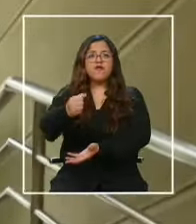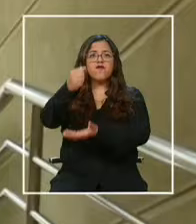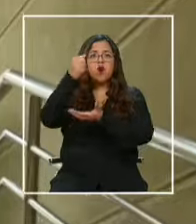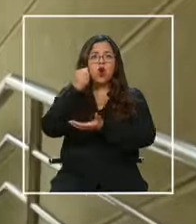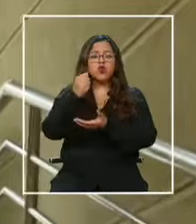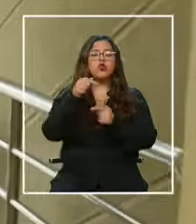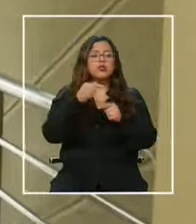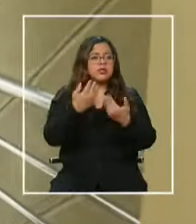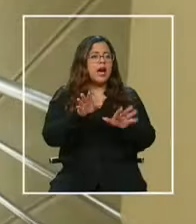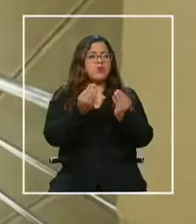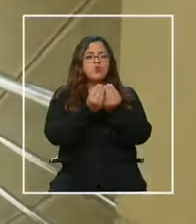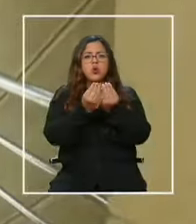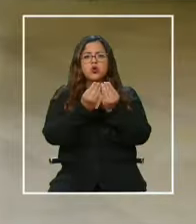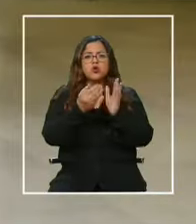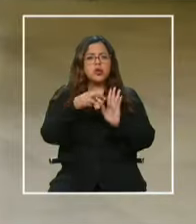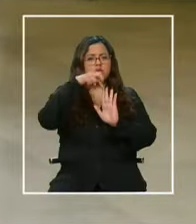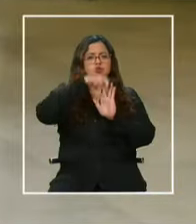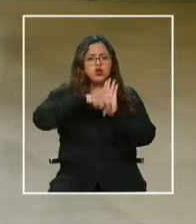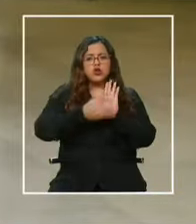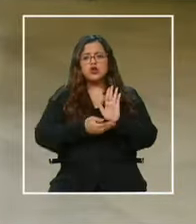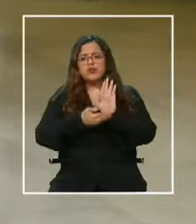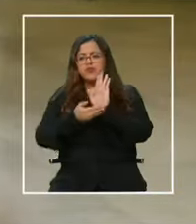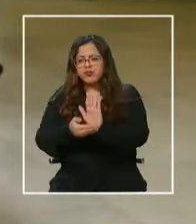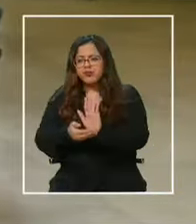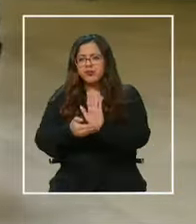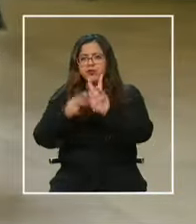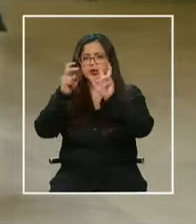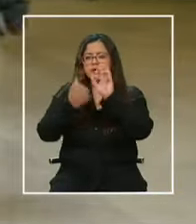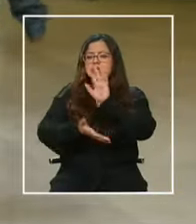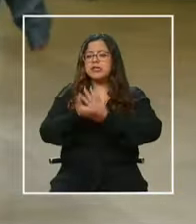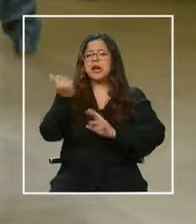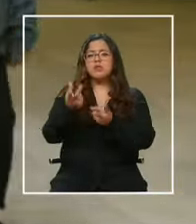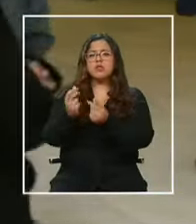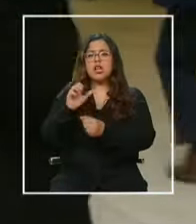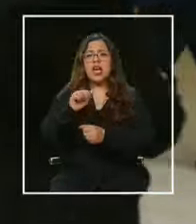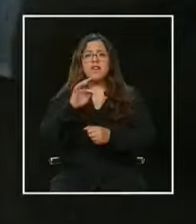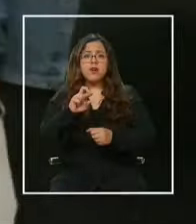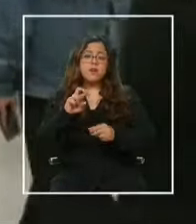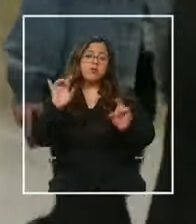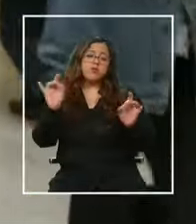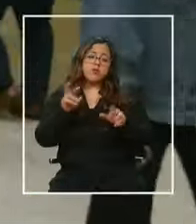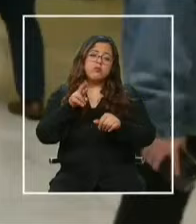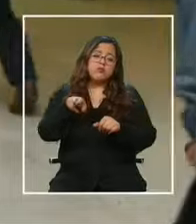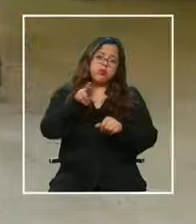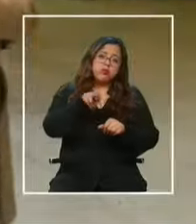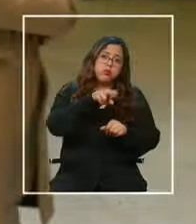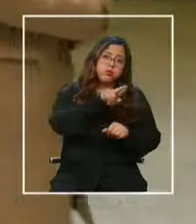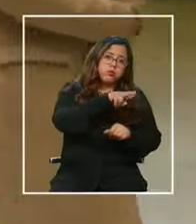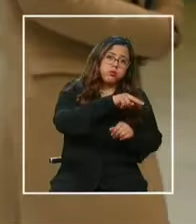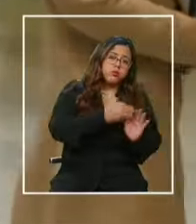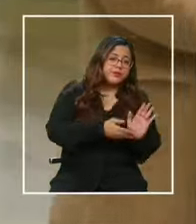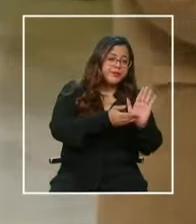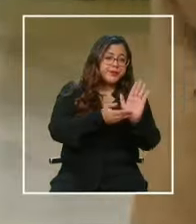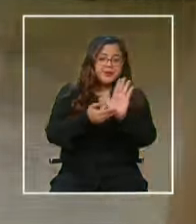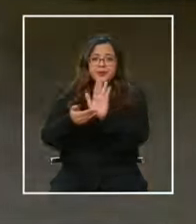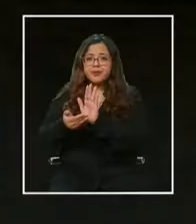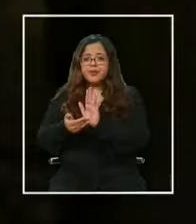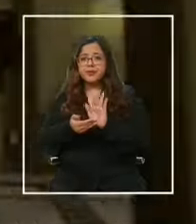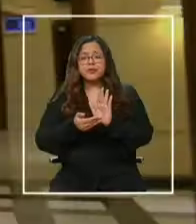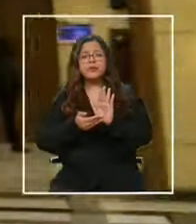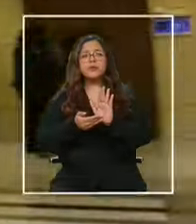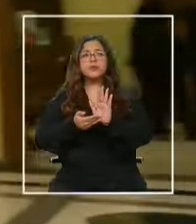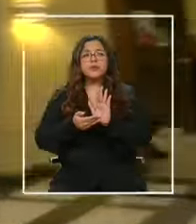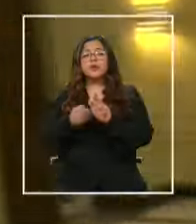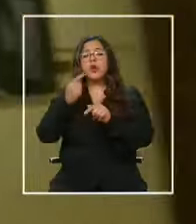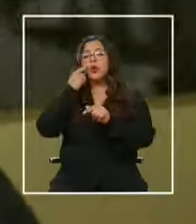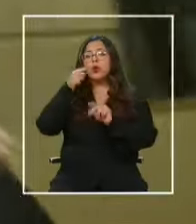que han presentado proyectos de retiro y seguramente se va a seguir produciendo esta especie de catarata de presentaciones de retiro, ¿cierto?